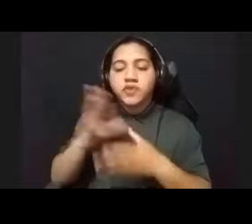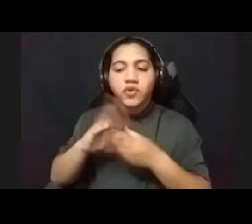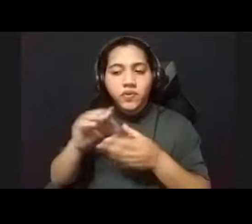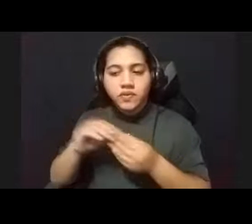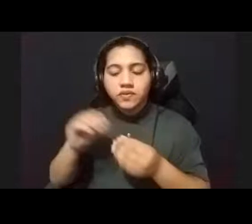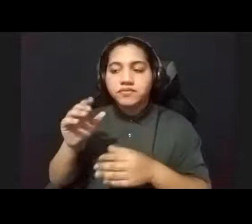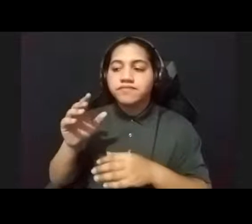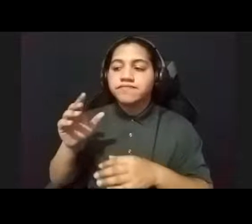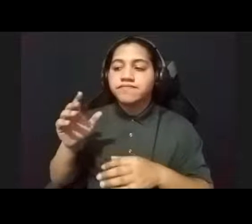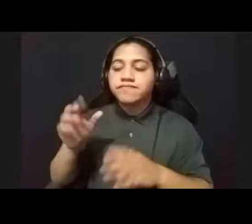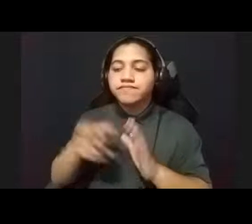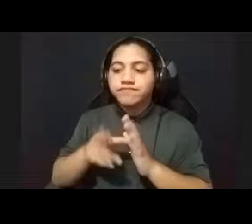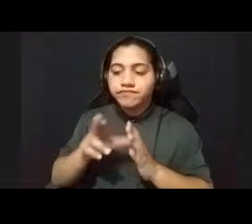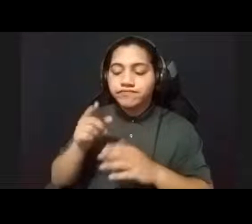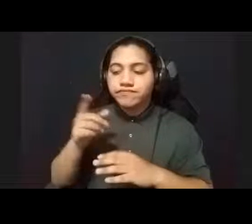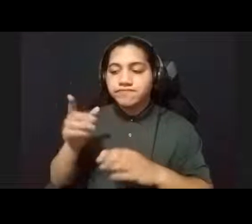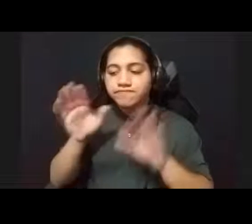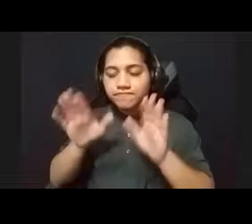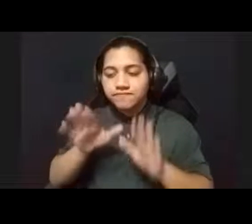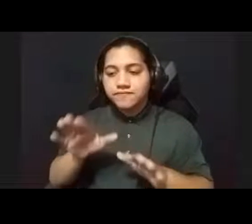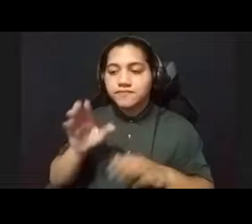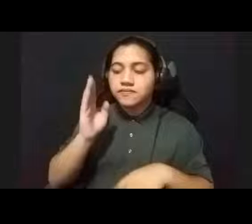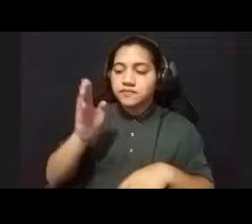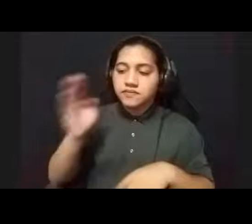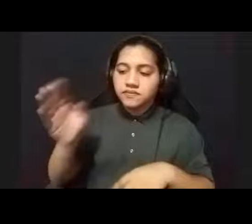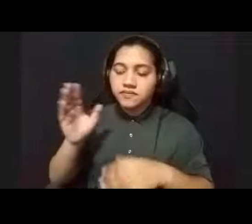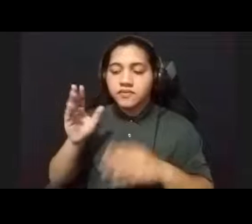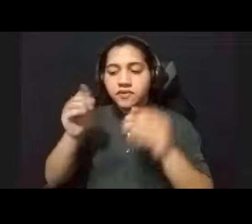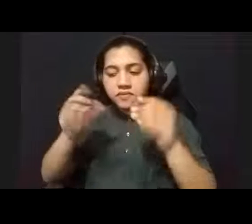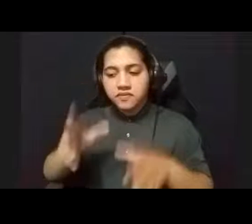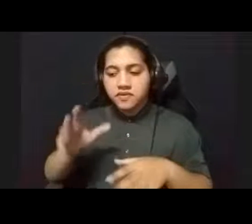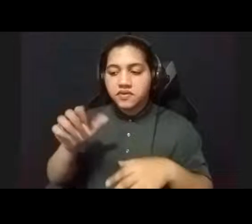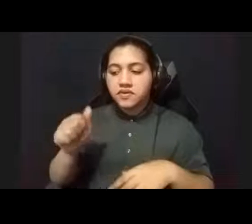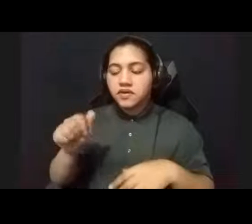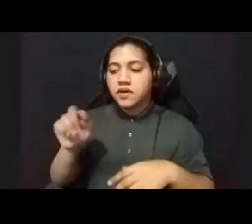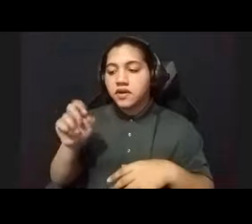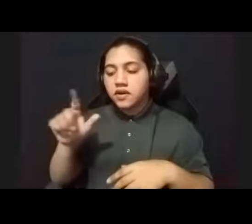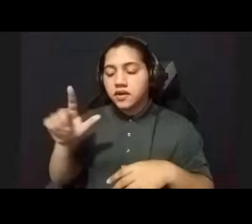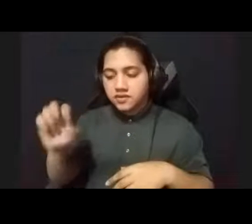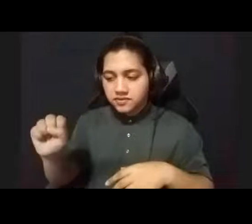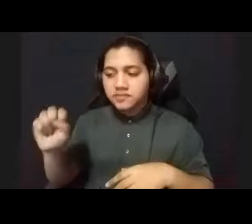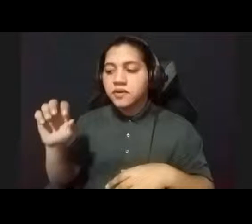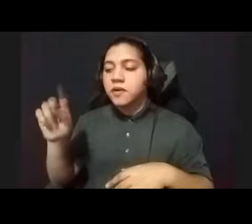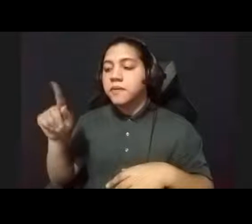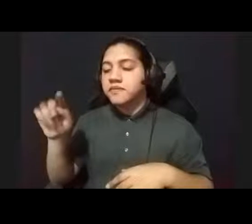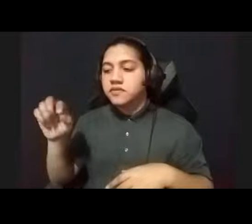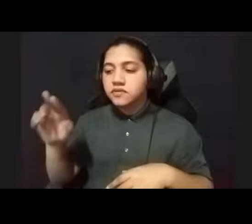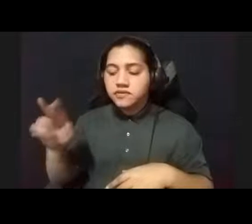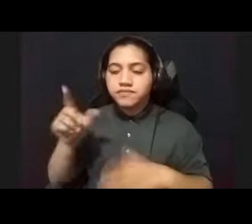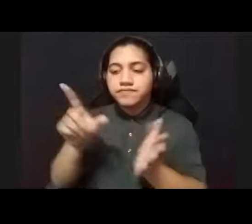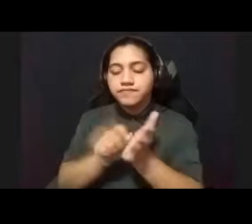folclóricos recontados por la maravillosa bibliotecaria y maestra Ángeles Pastor y publicados por la